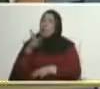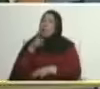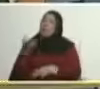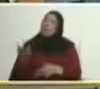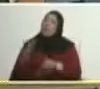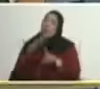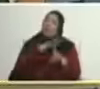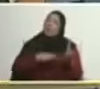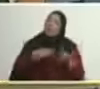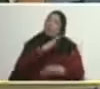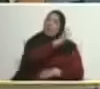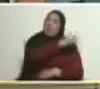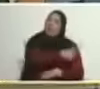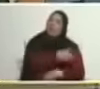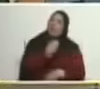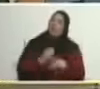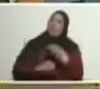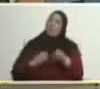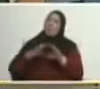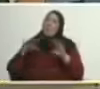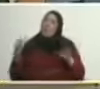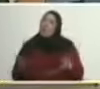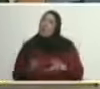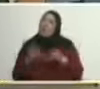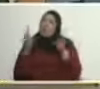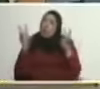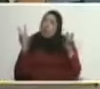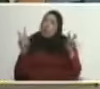El así llamado mundo civilizado